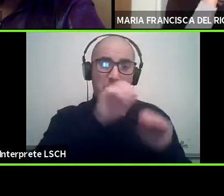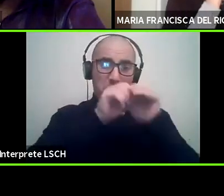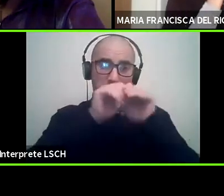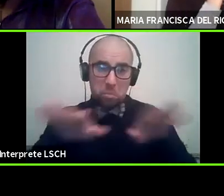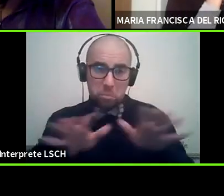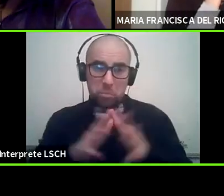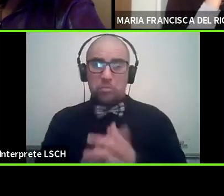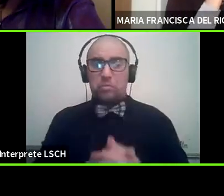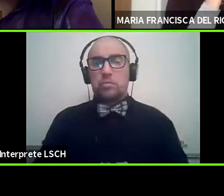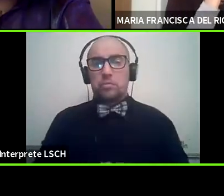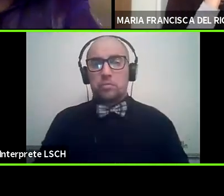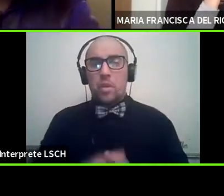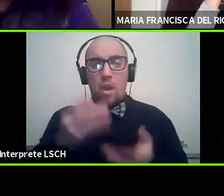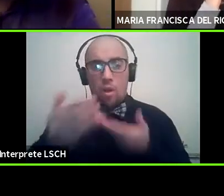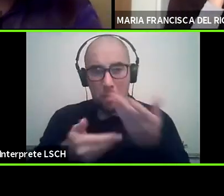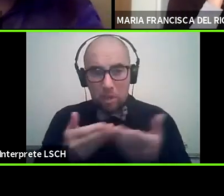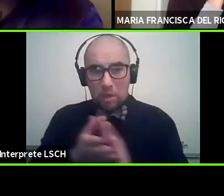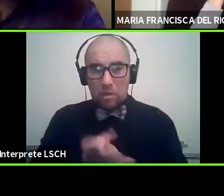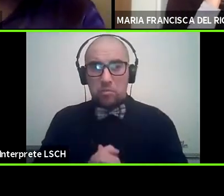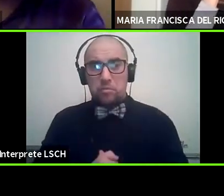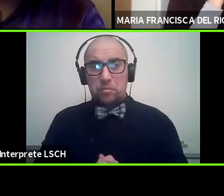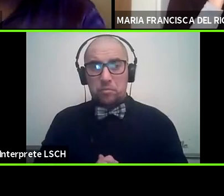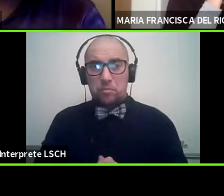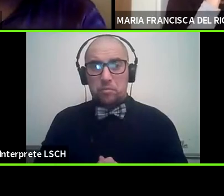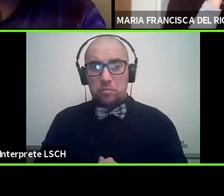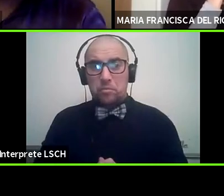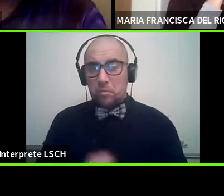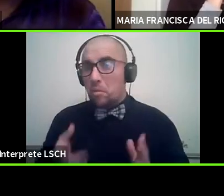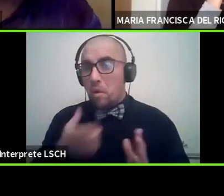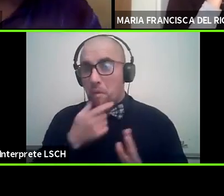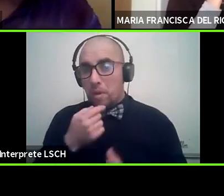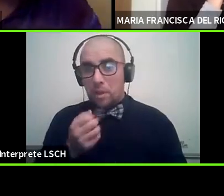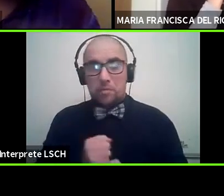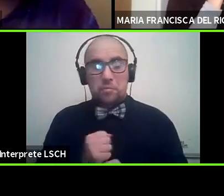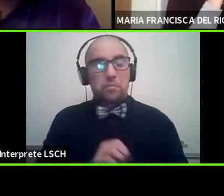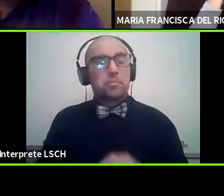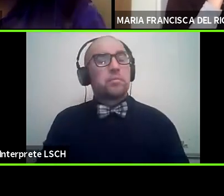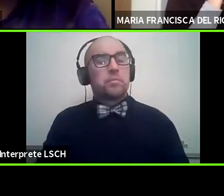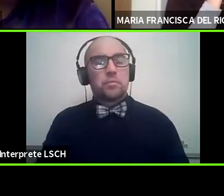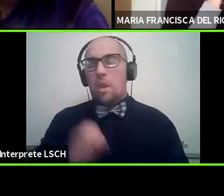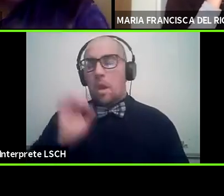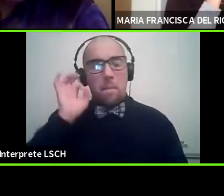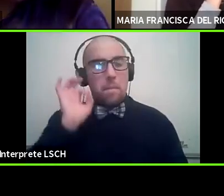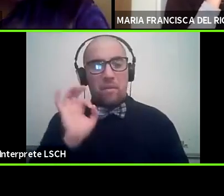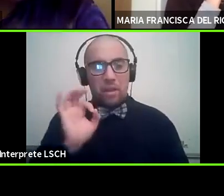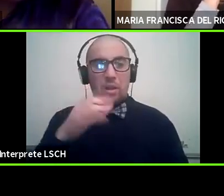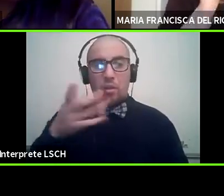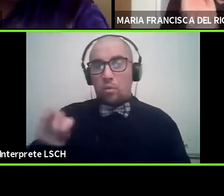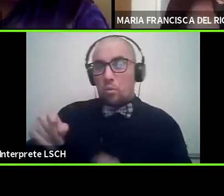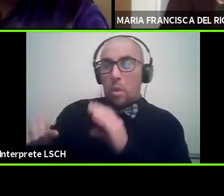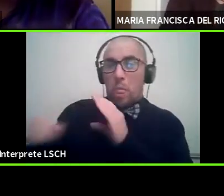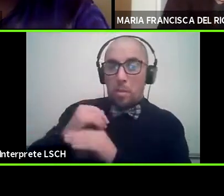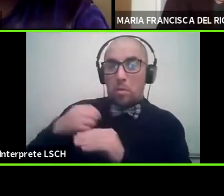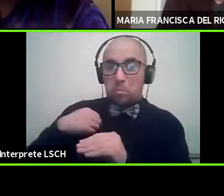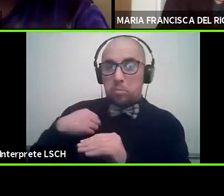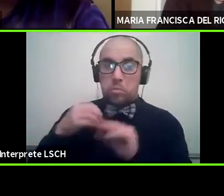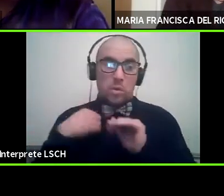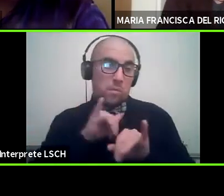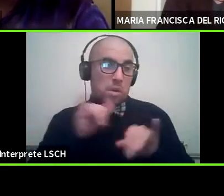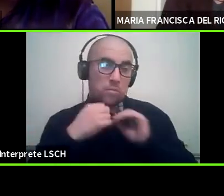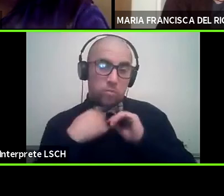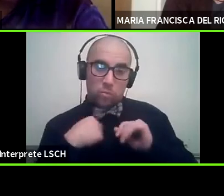entonces compartirlo para los que les interese. Perfecto, quedamos en eso entonces, los